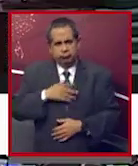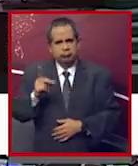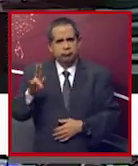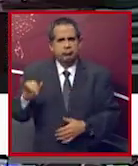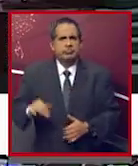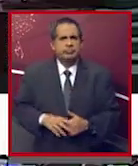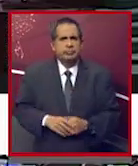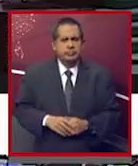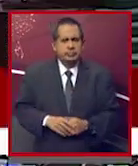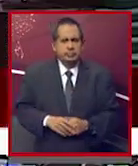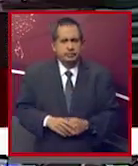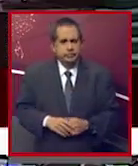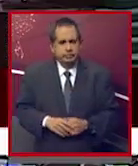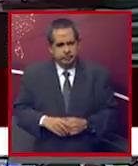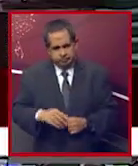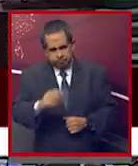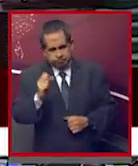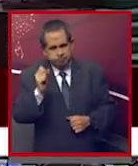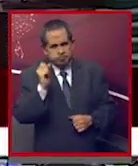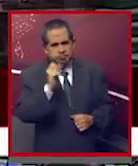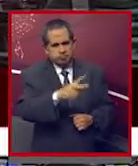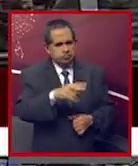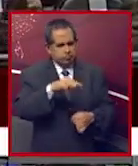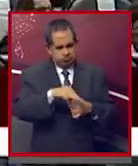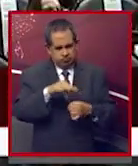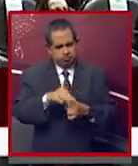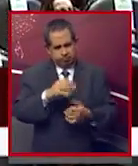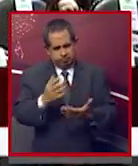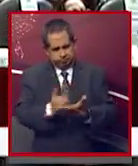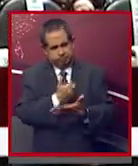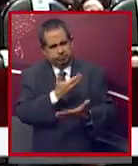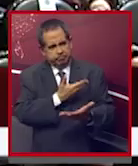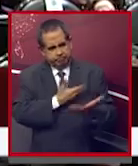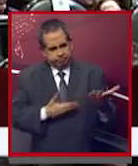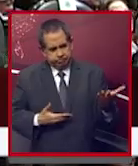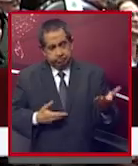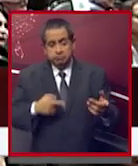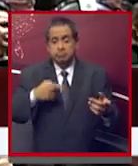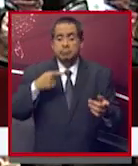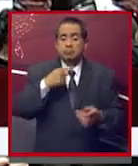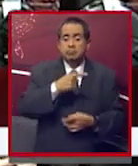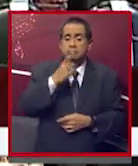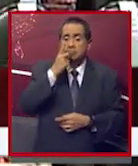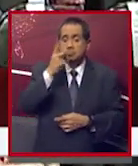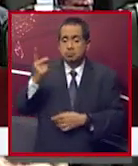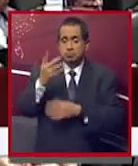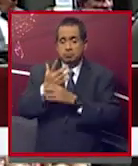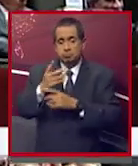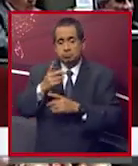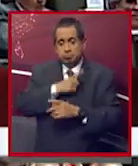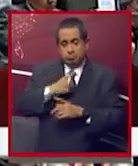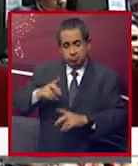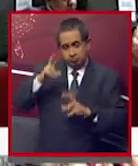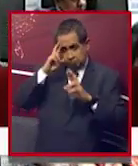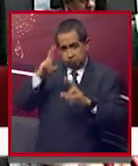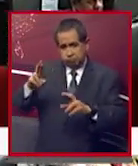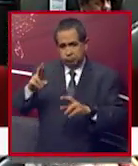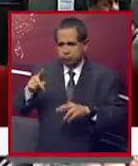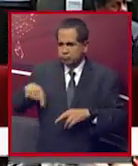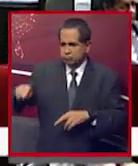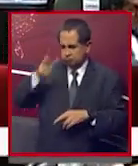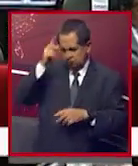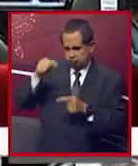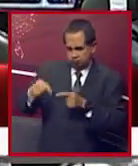Le tomamos la palabra al presidente electo cuando dice que va a respetar el derecho a